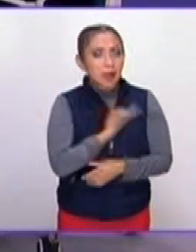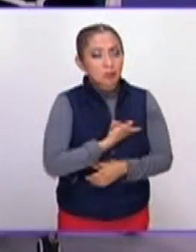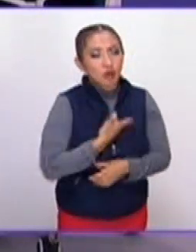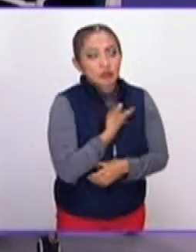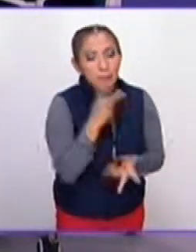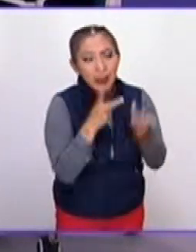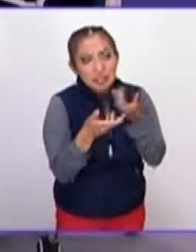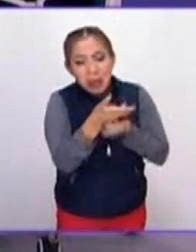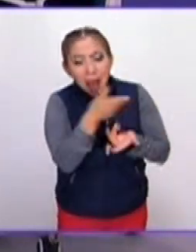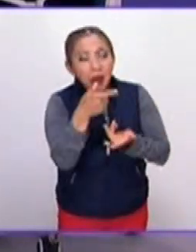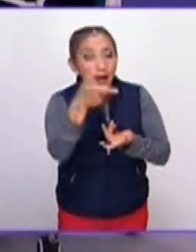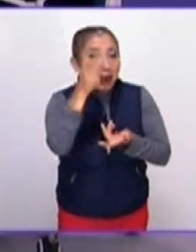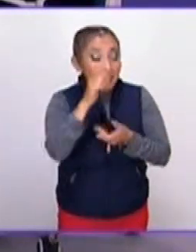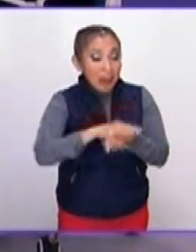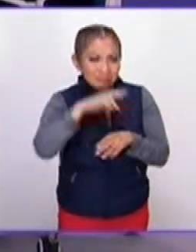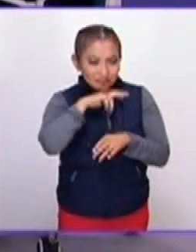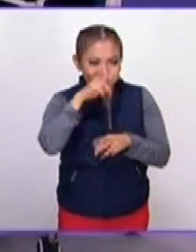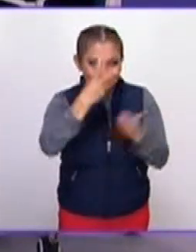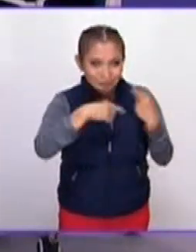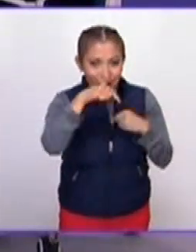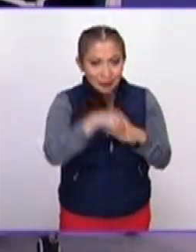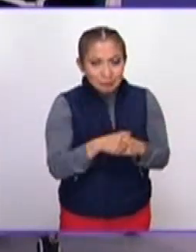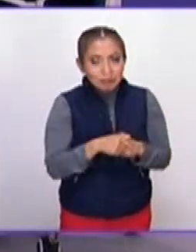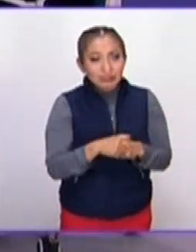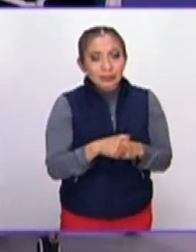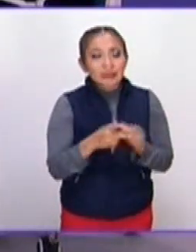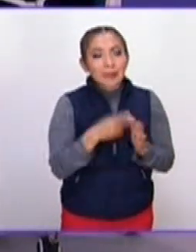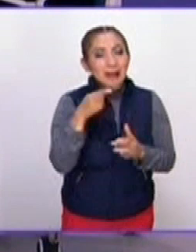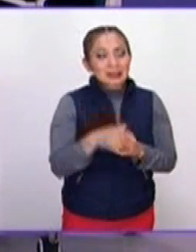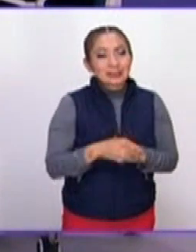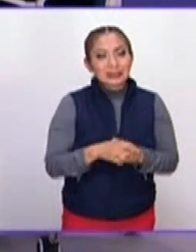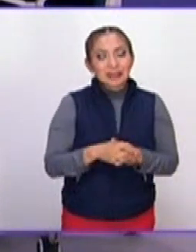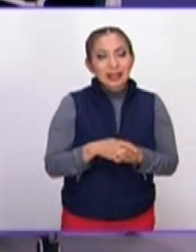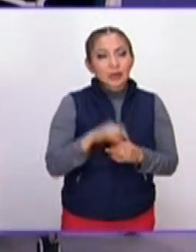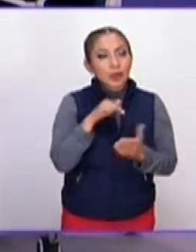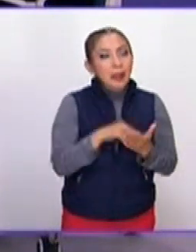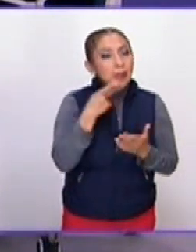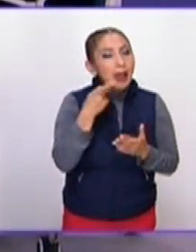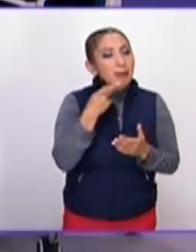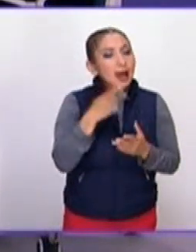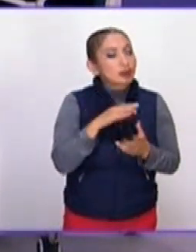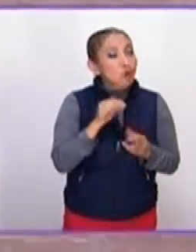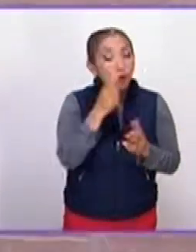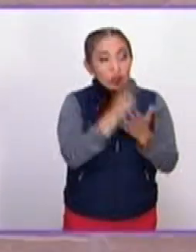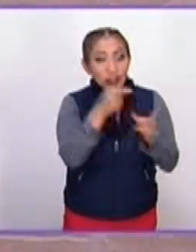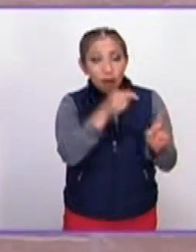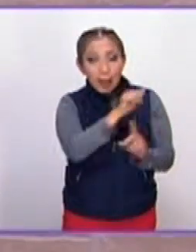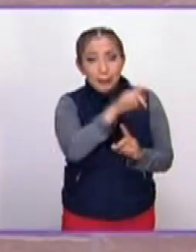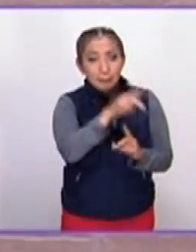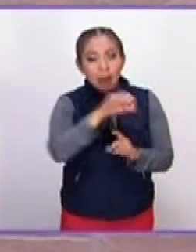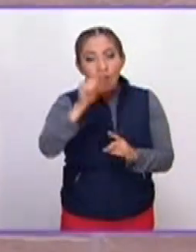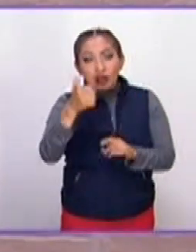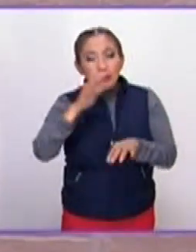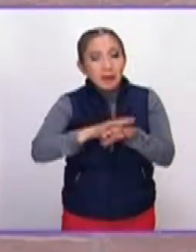poder conversar con usted. Ojalá podamos tener la oportunidad de tenerlo una vez más en nuestro foro para hablar no solo de esta aplicación, sino